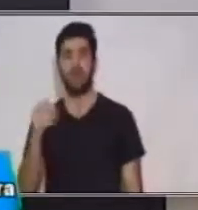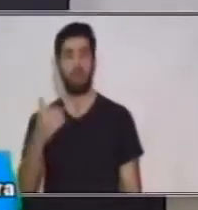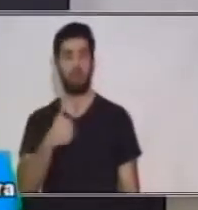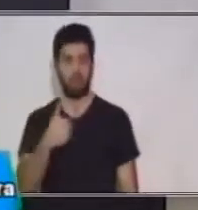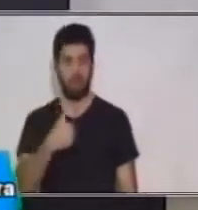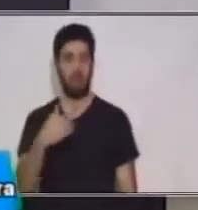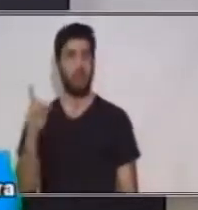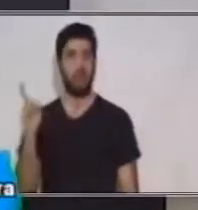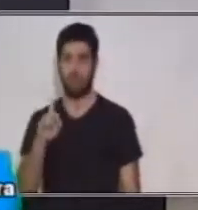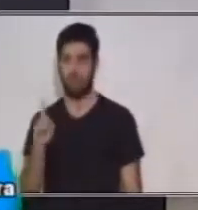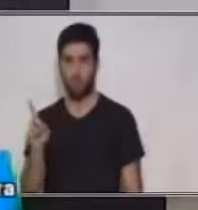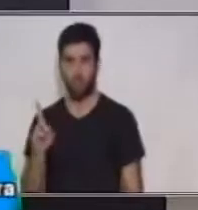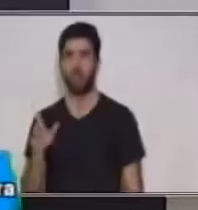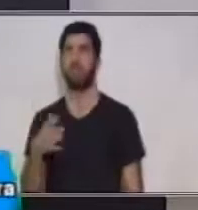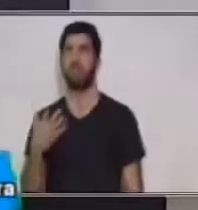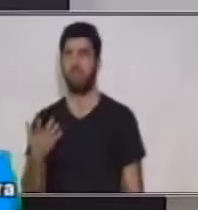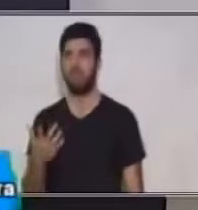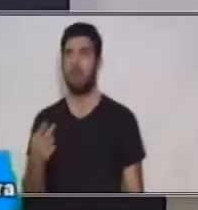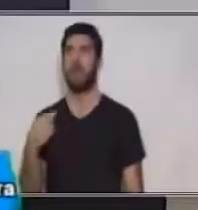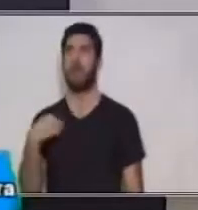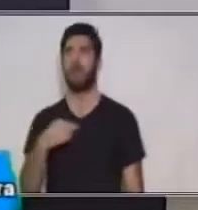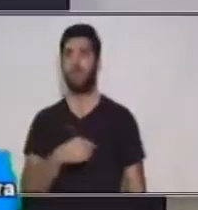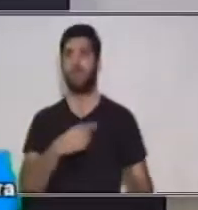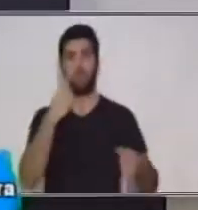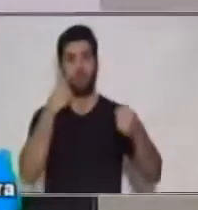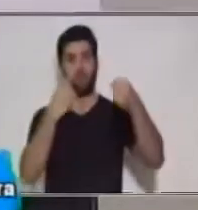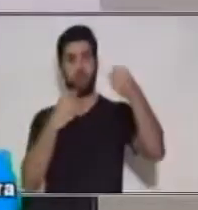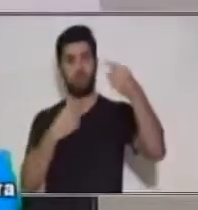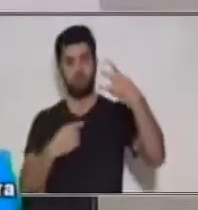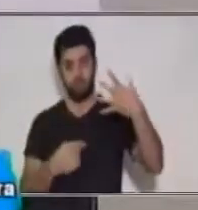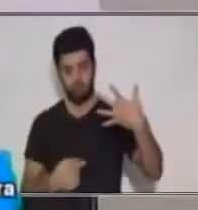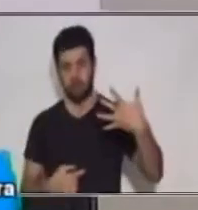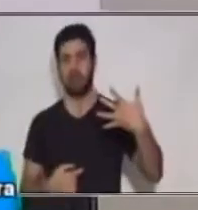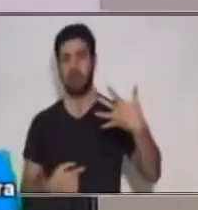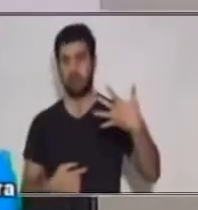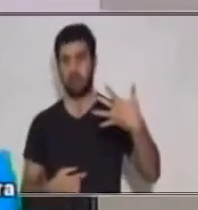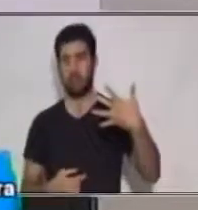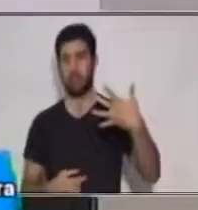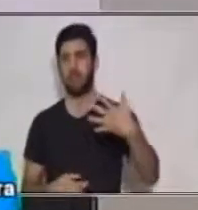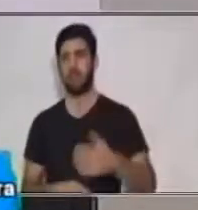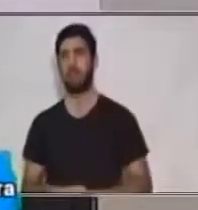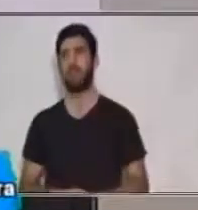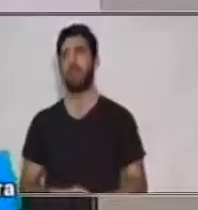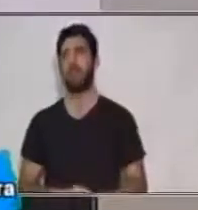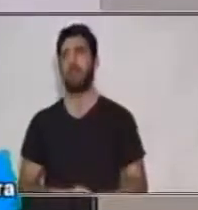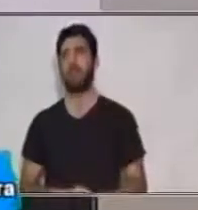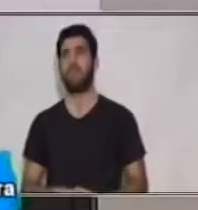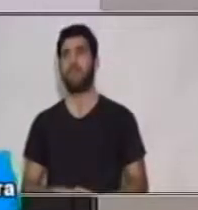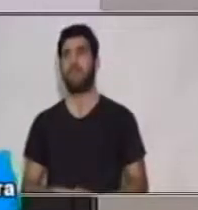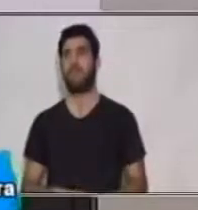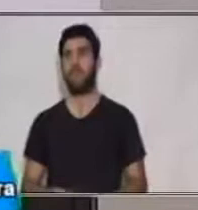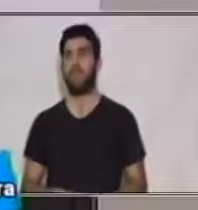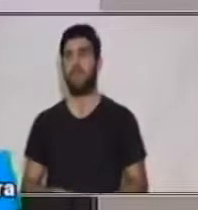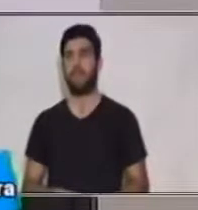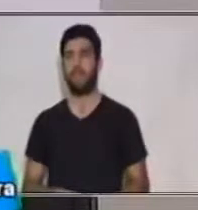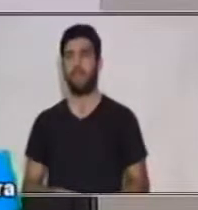vamos a desglosar la palabra, ¿ya? Por eso dice, vamos a ver la